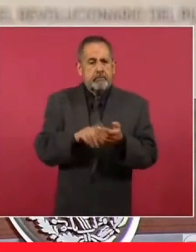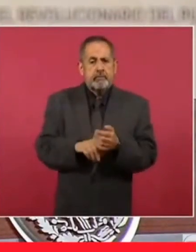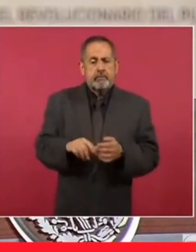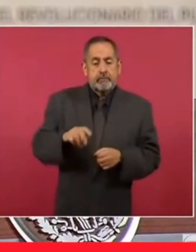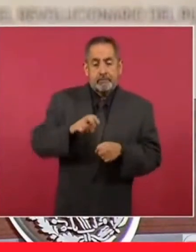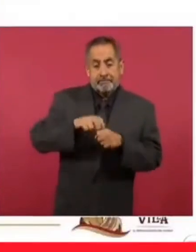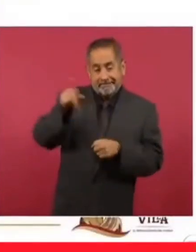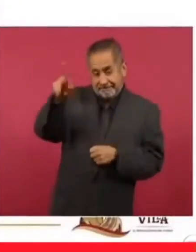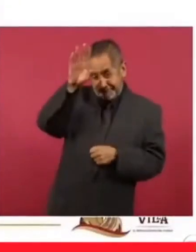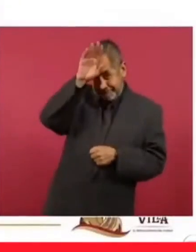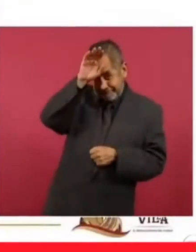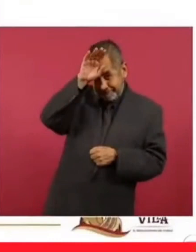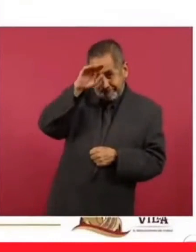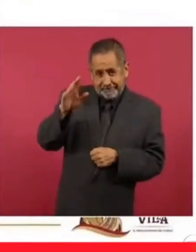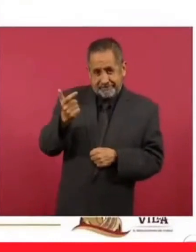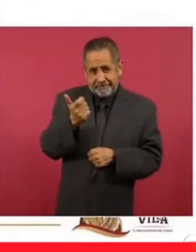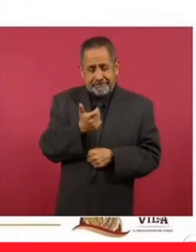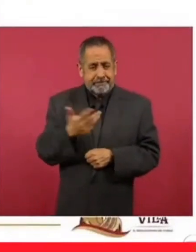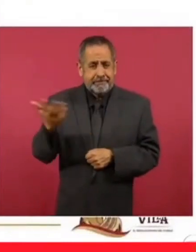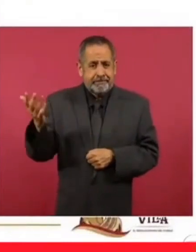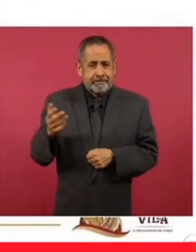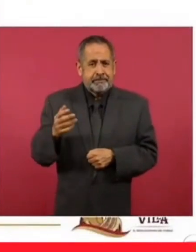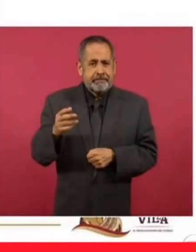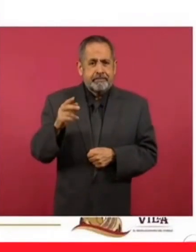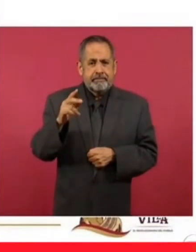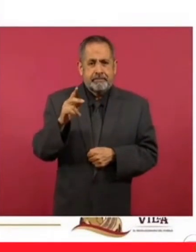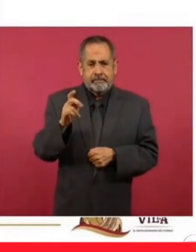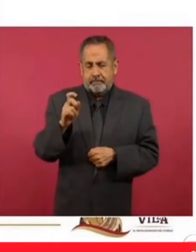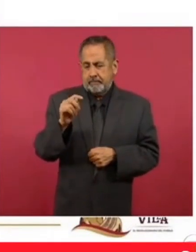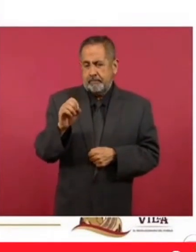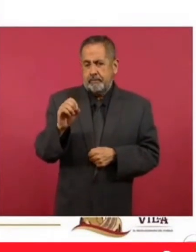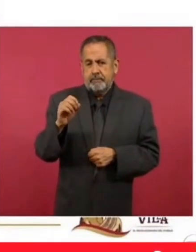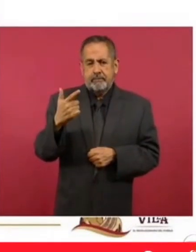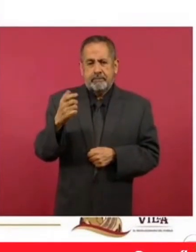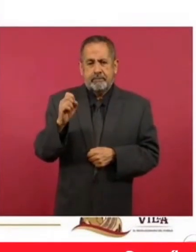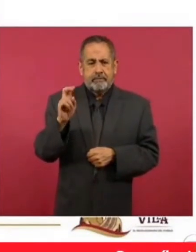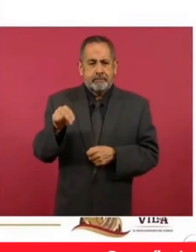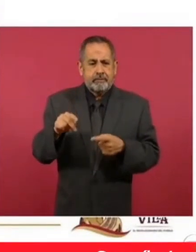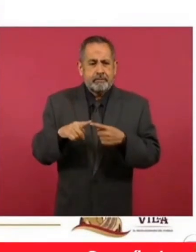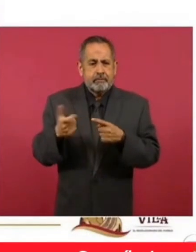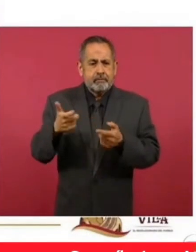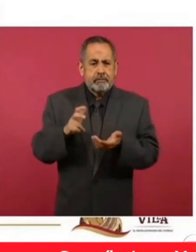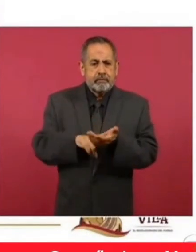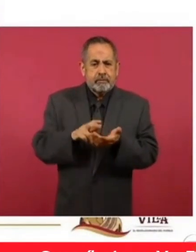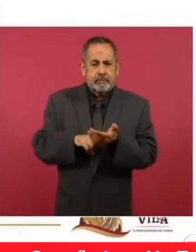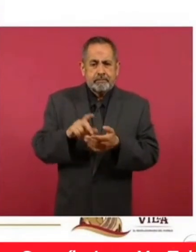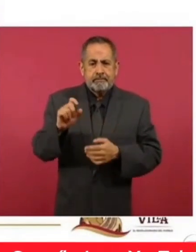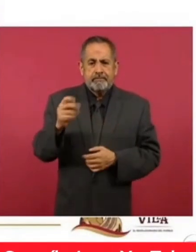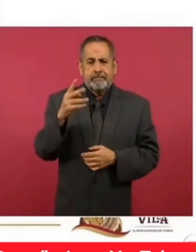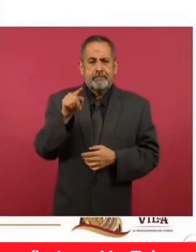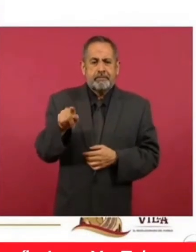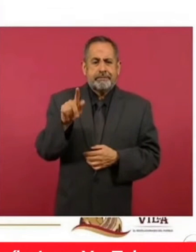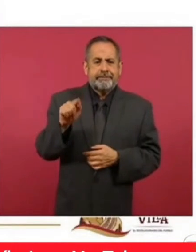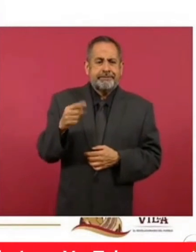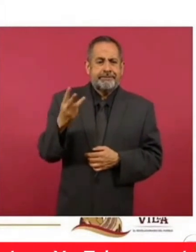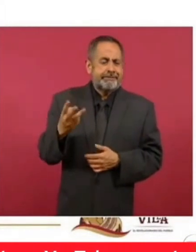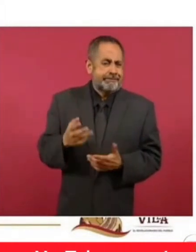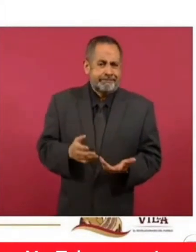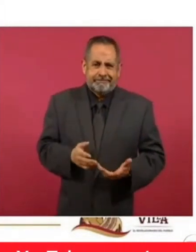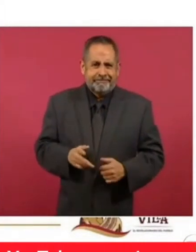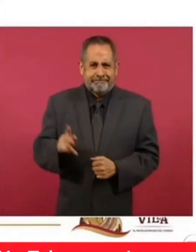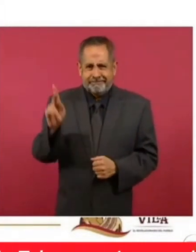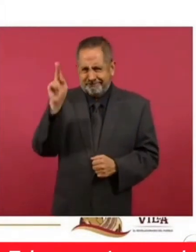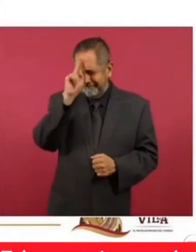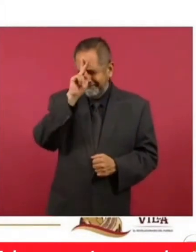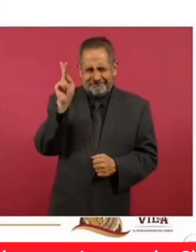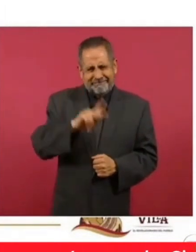en Monterrey, Nuevo León, un precio al público de 24 pesos con 73 centavos el litro, y de veras que se